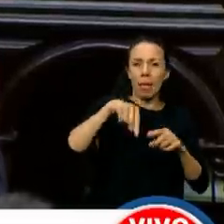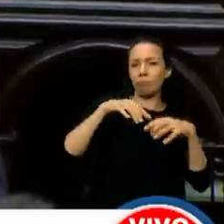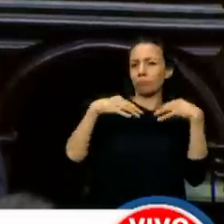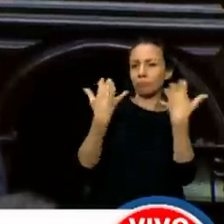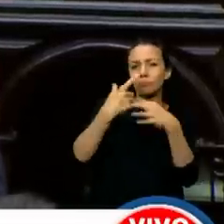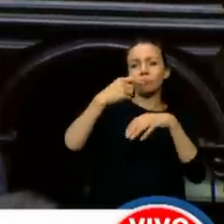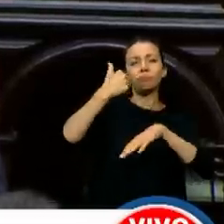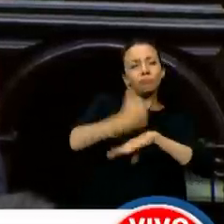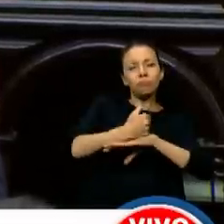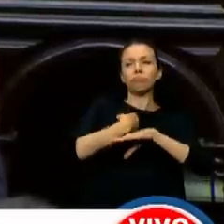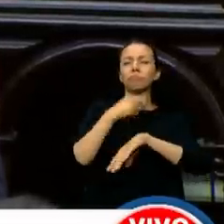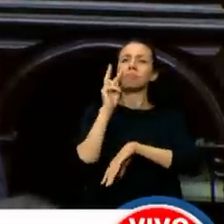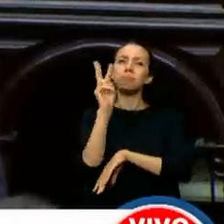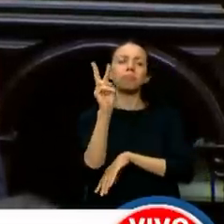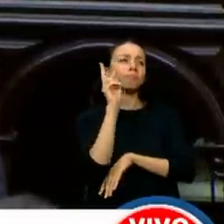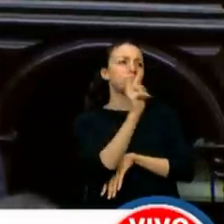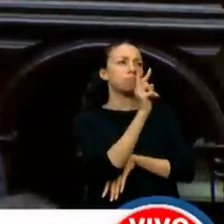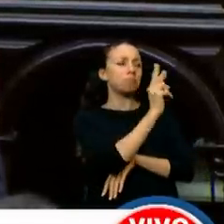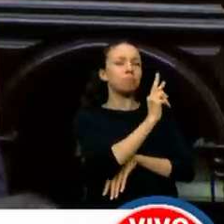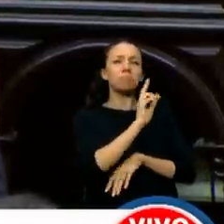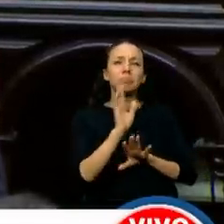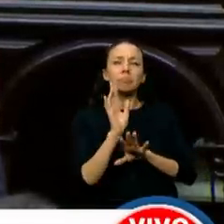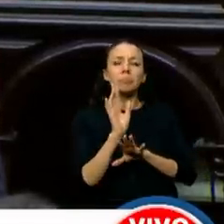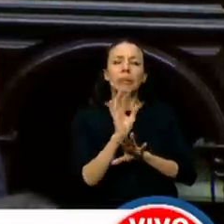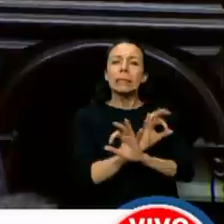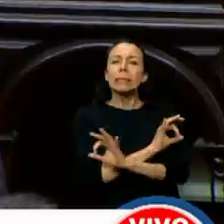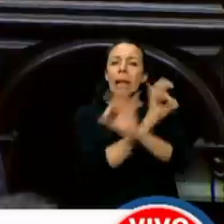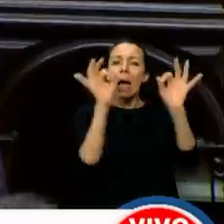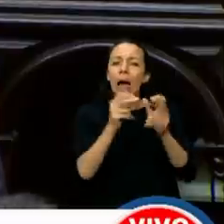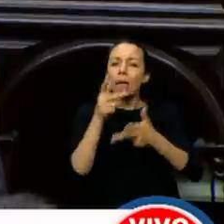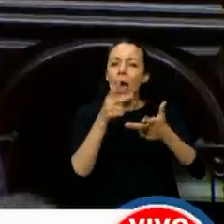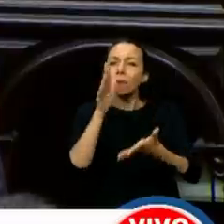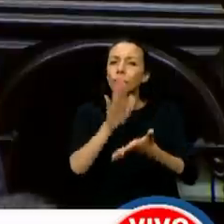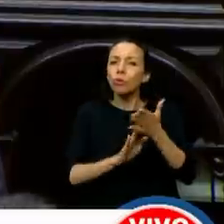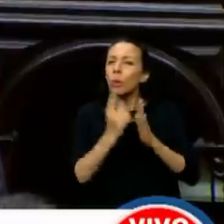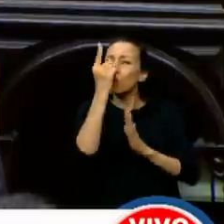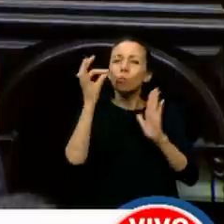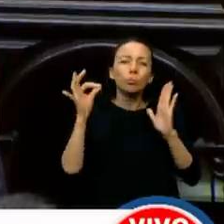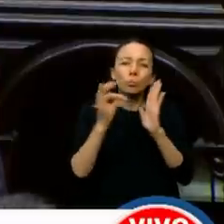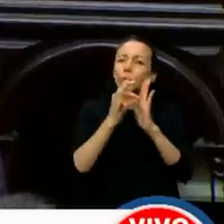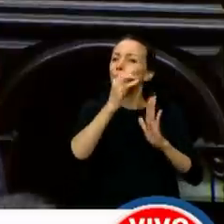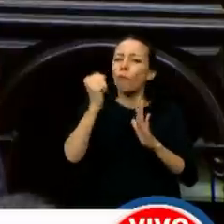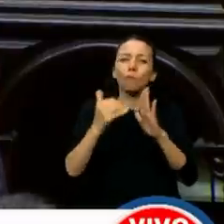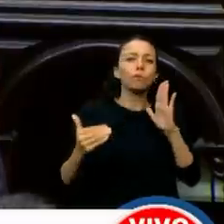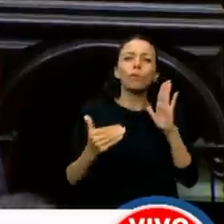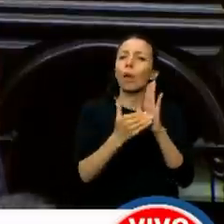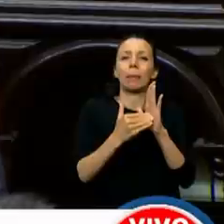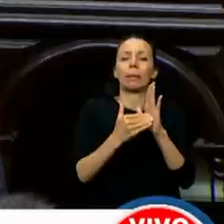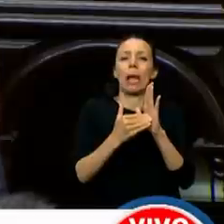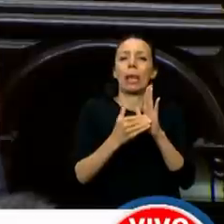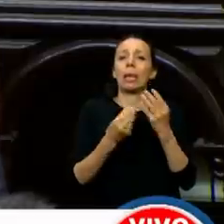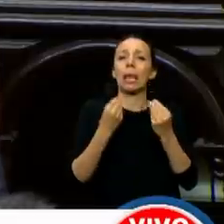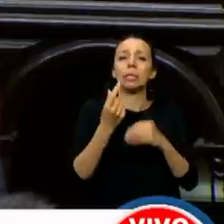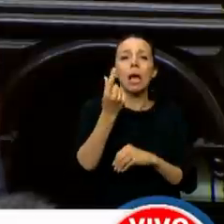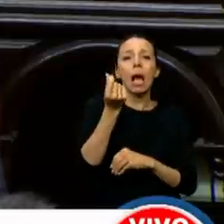nadie hizo alusión a un factor determinante de la situación en la que estamos hoy en esta coyuntura que es la